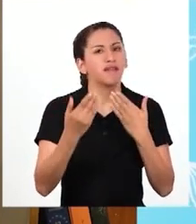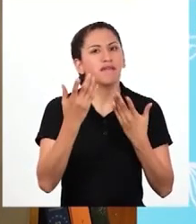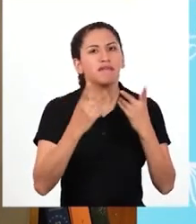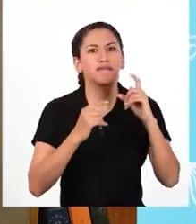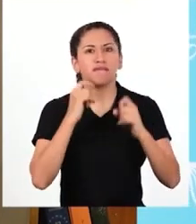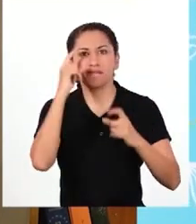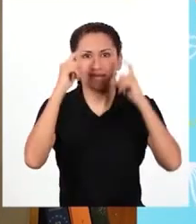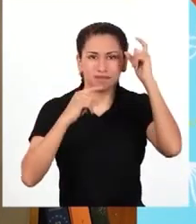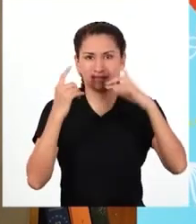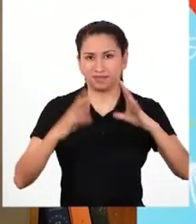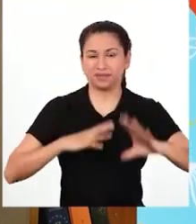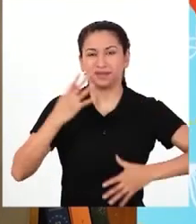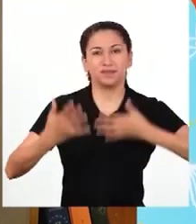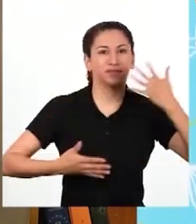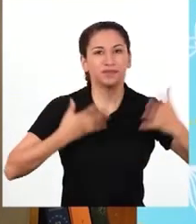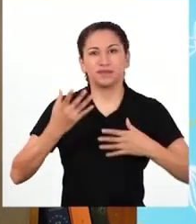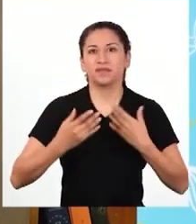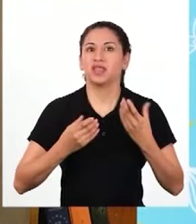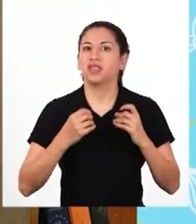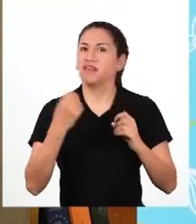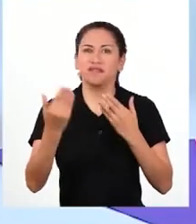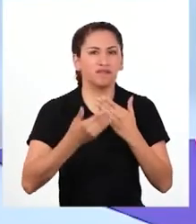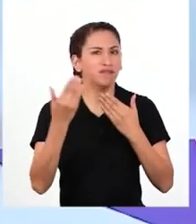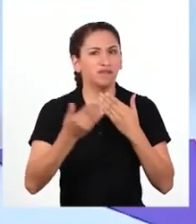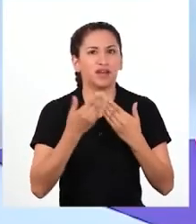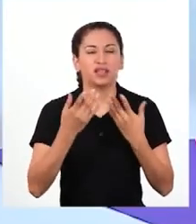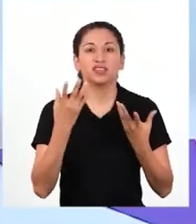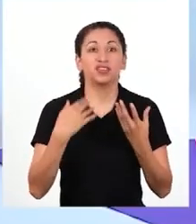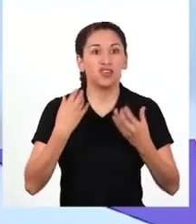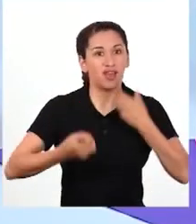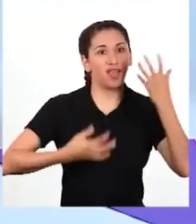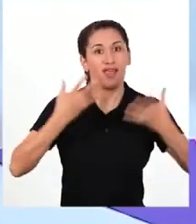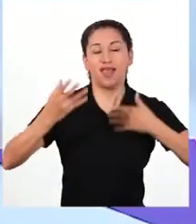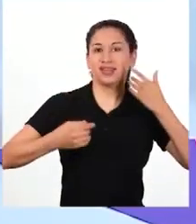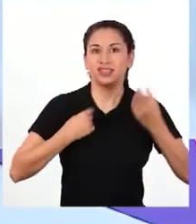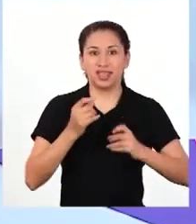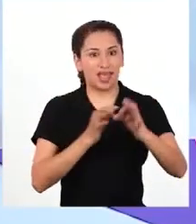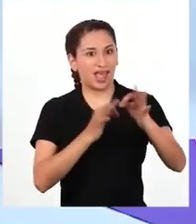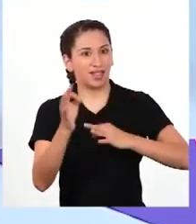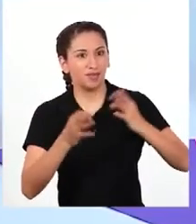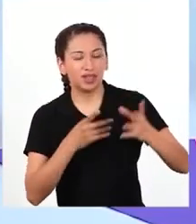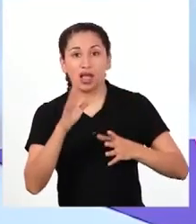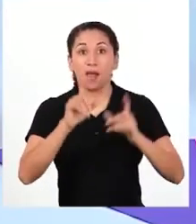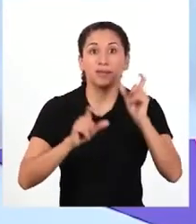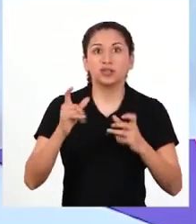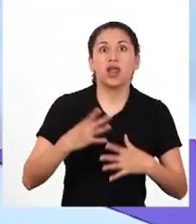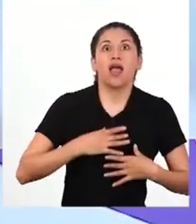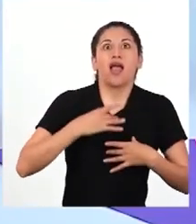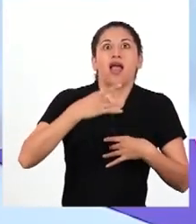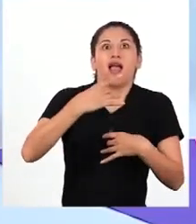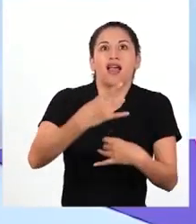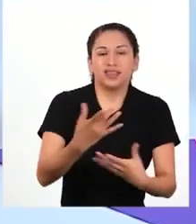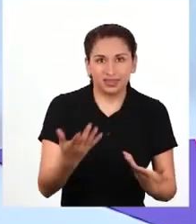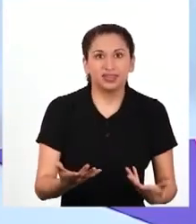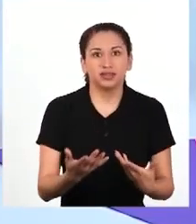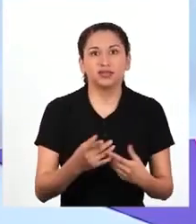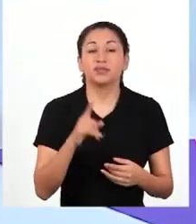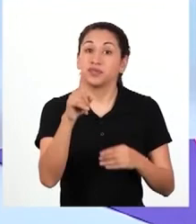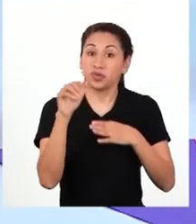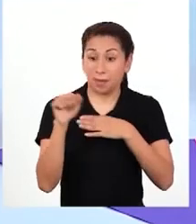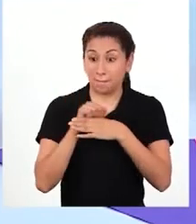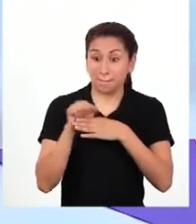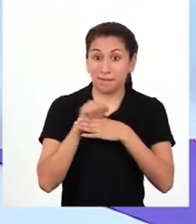emoción en aquello que se quiere enfatizar. Claro, en el ensayo podemos probar nuestros diferentes tonos